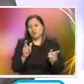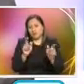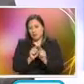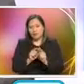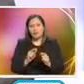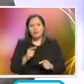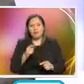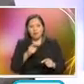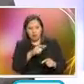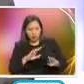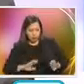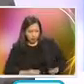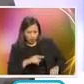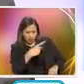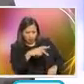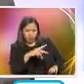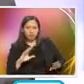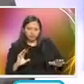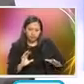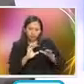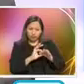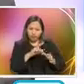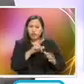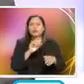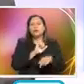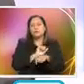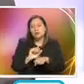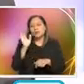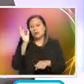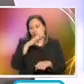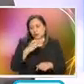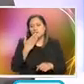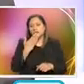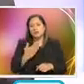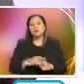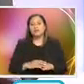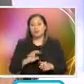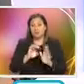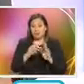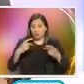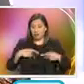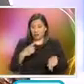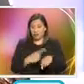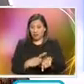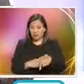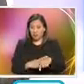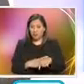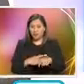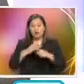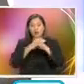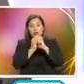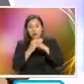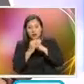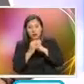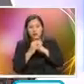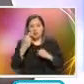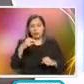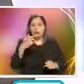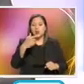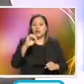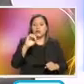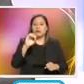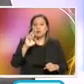que sea acorde a sus capacidades, ¿no? Claro. O sea, obviamente a estos pacientes que tienen problemas de osteoartrosis de rodillas, se llama gonartrosis